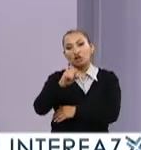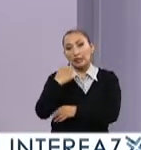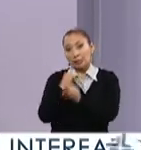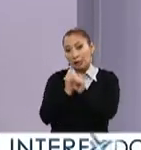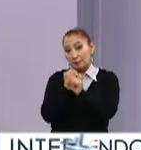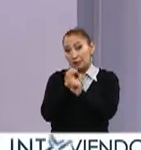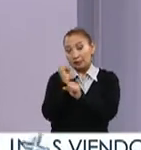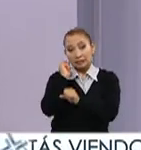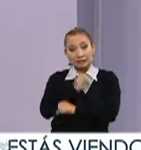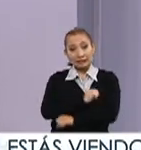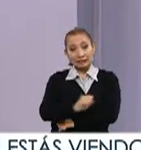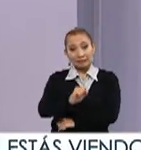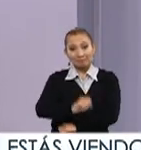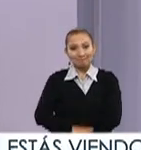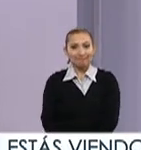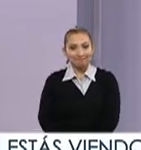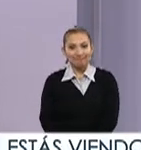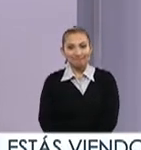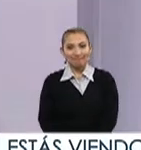Detectives Salvajes.